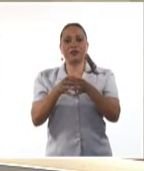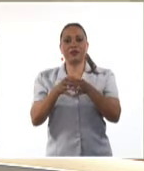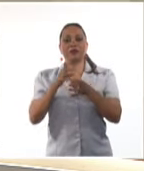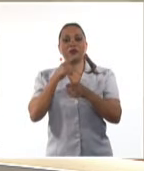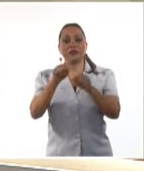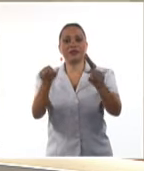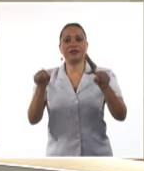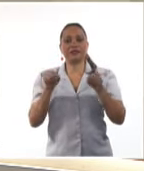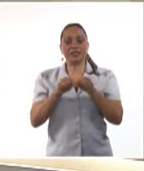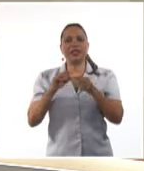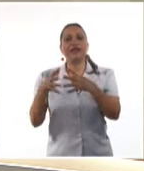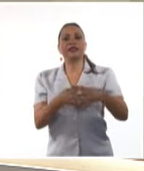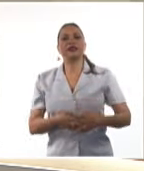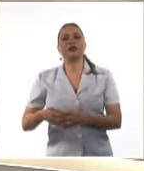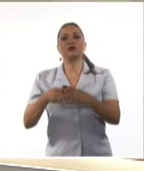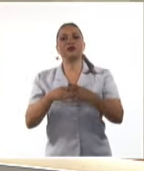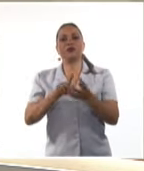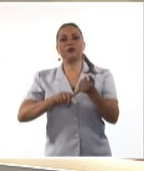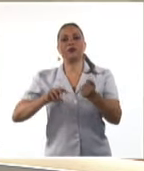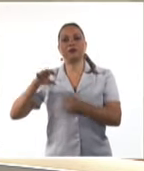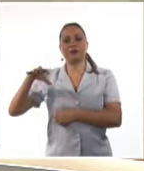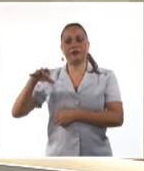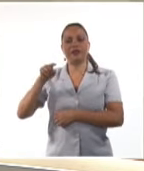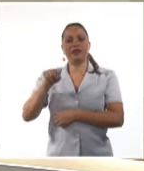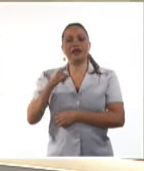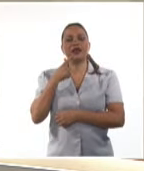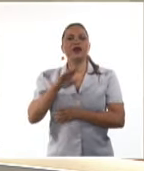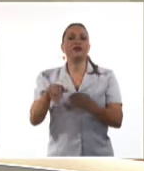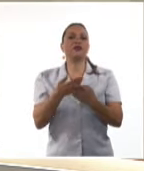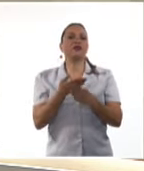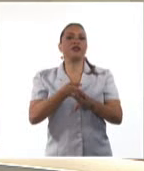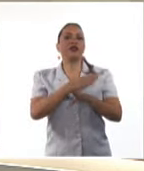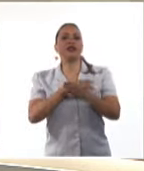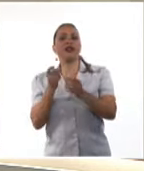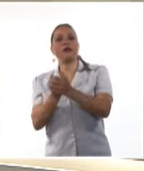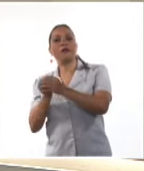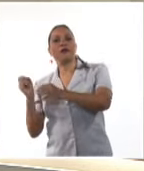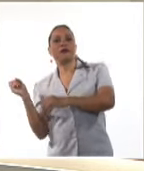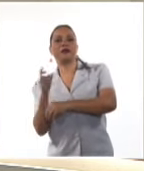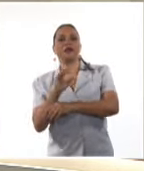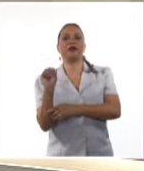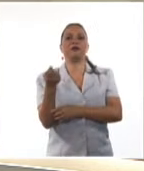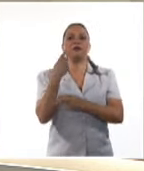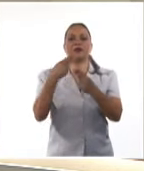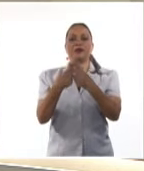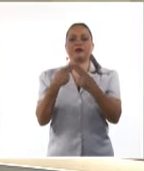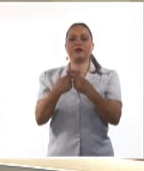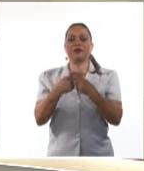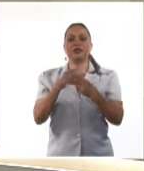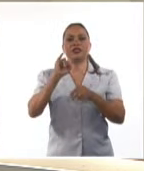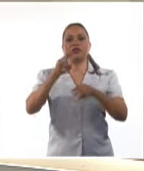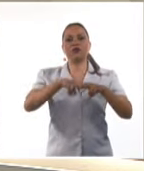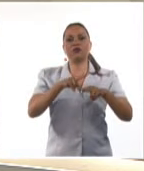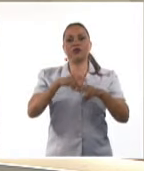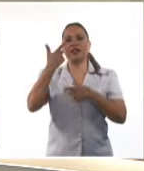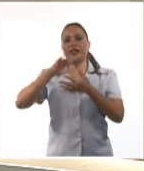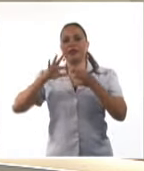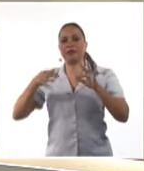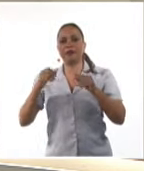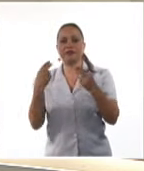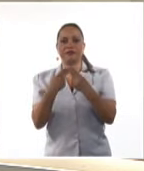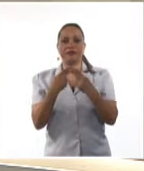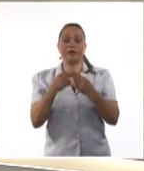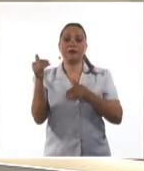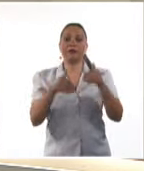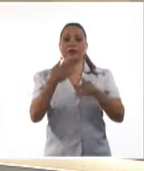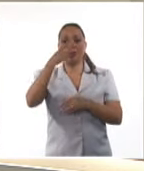Estados Unidos, el pinareño Tony Oliva, realizó hace unos días el lanzamiento de la primera bola en el juego entre Industriales y Artemisa. Su presencia en Cuba no